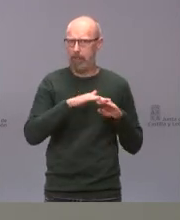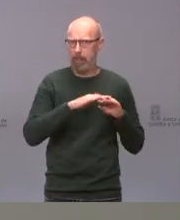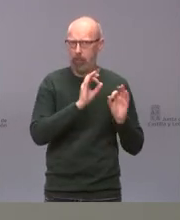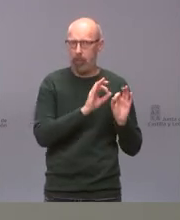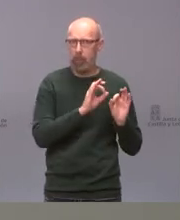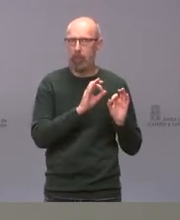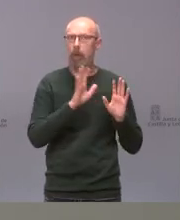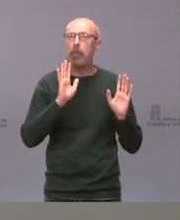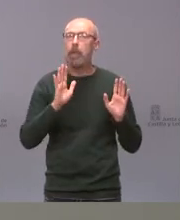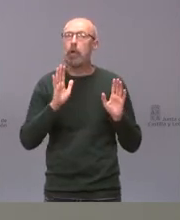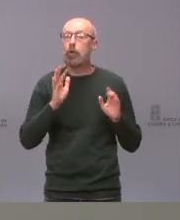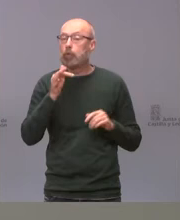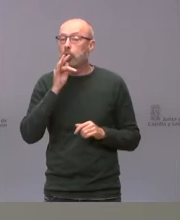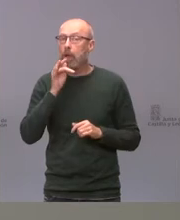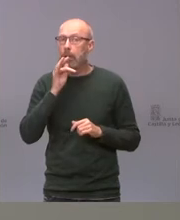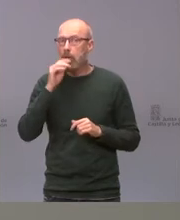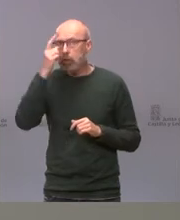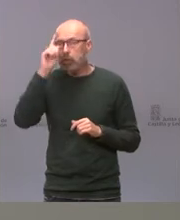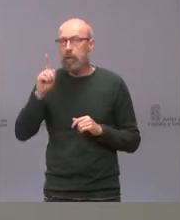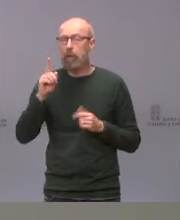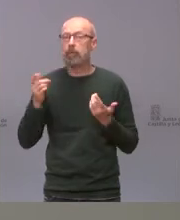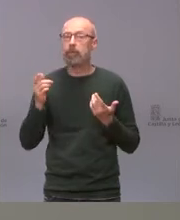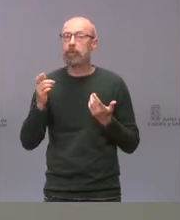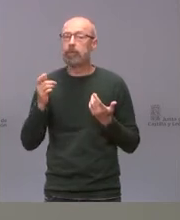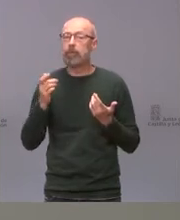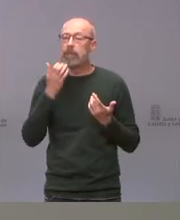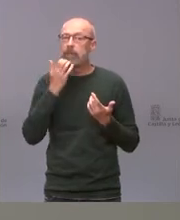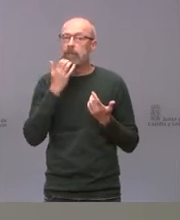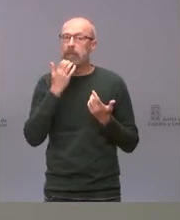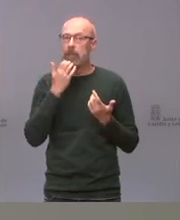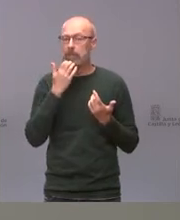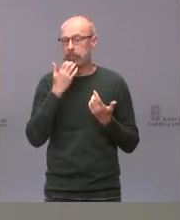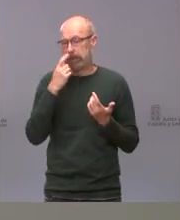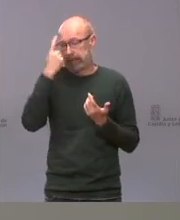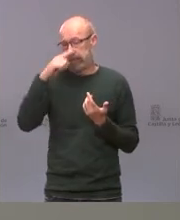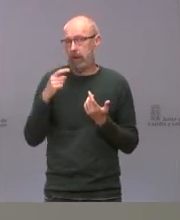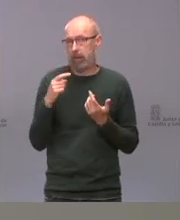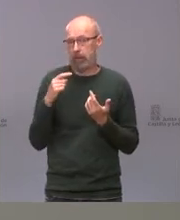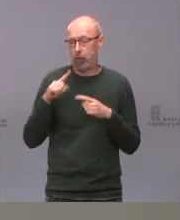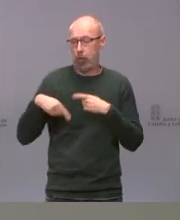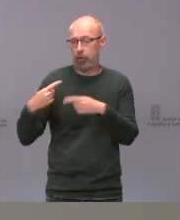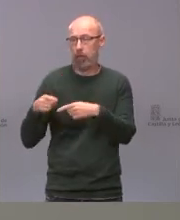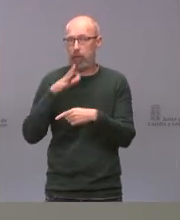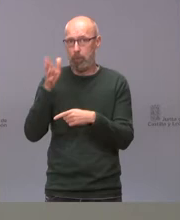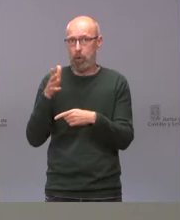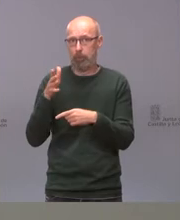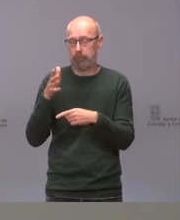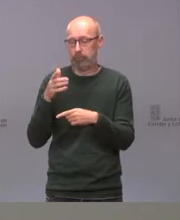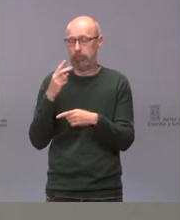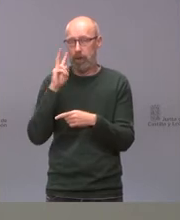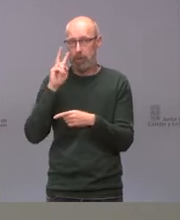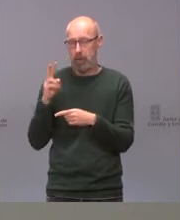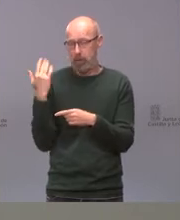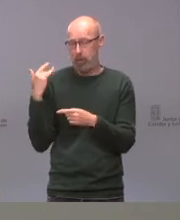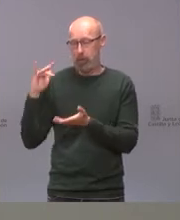no conocemos aún el impacto de lo que puede significar las imágenes que todos y cada uno de nosotros tenemos en la retina